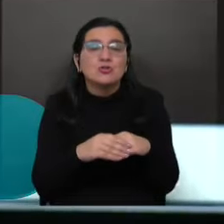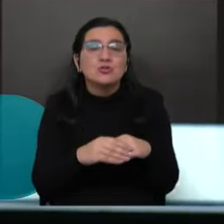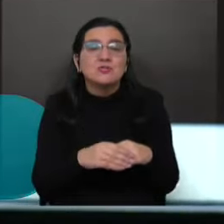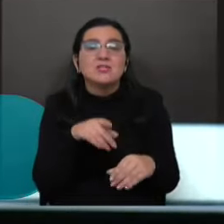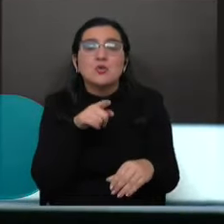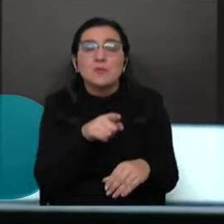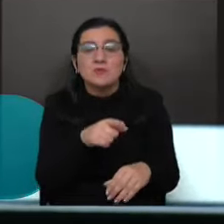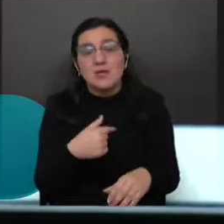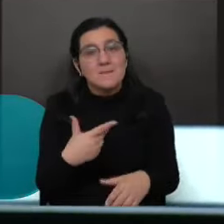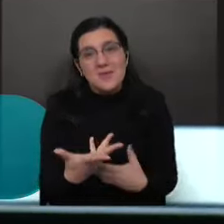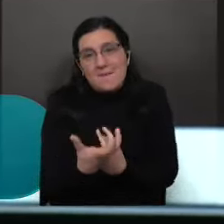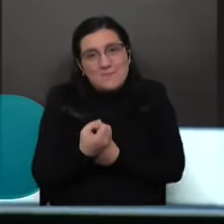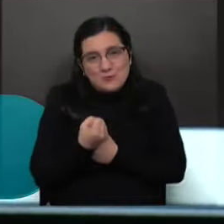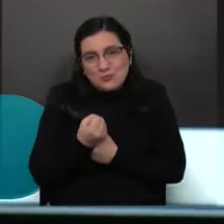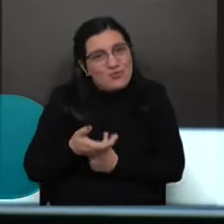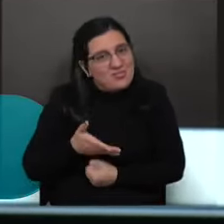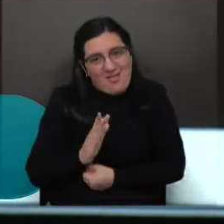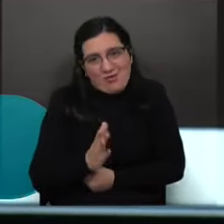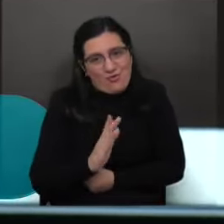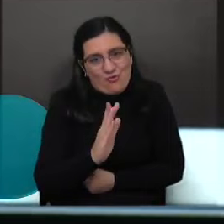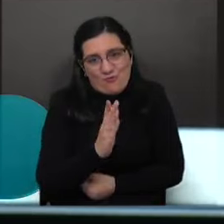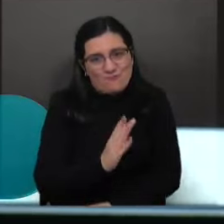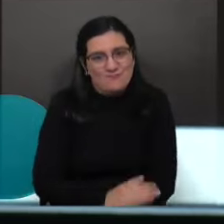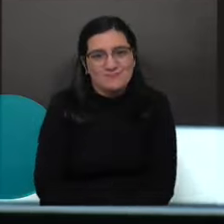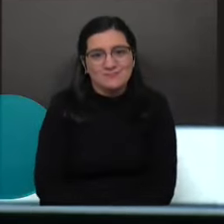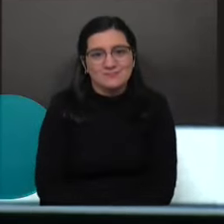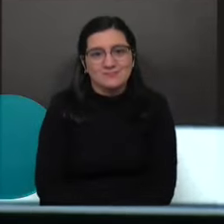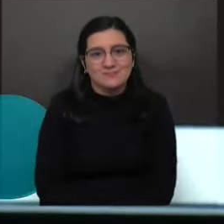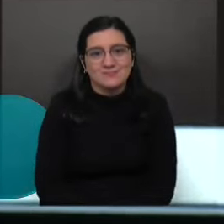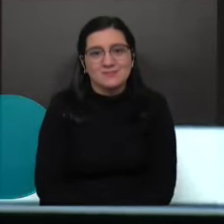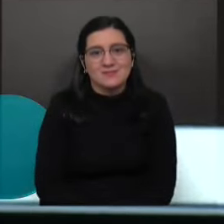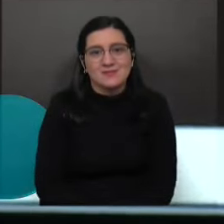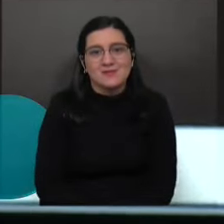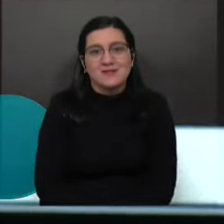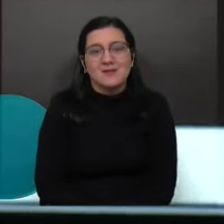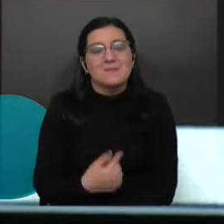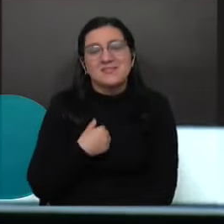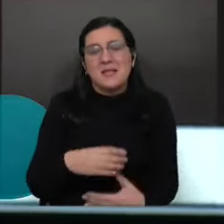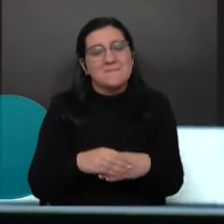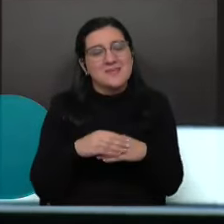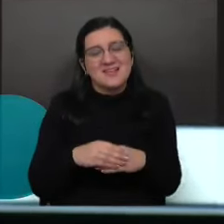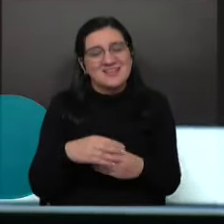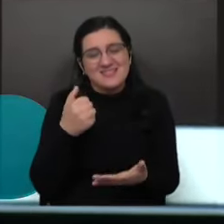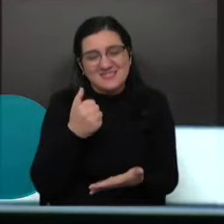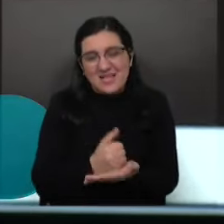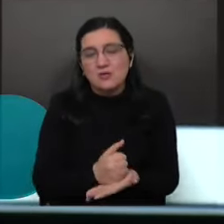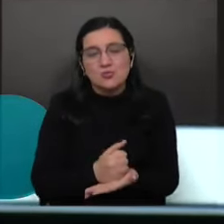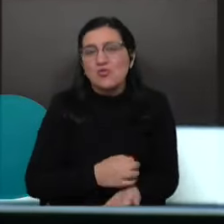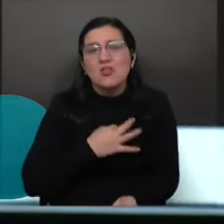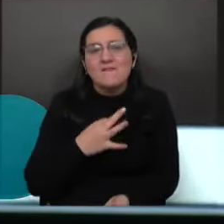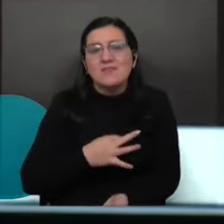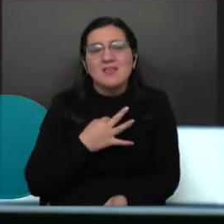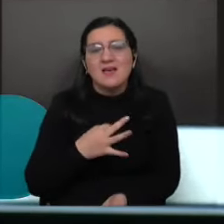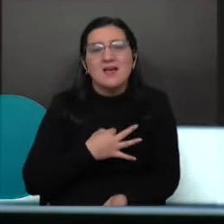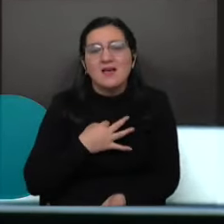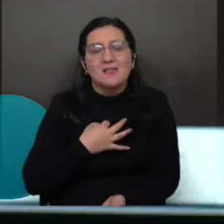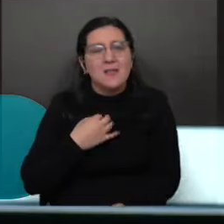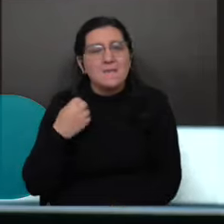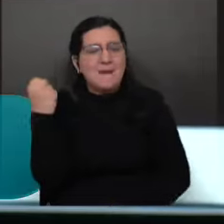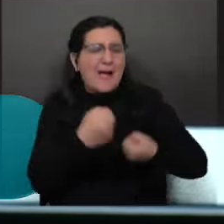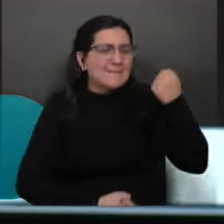sostén eterno Eh sí las que están cuando la vida te te mata